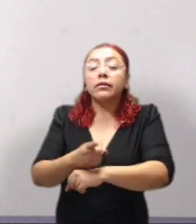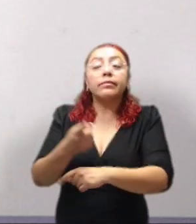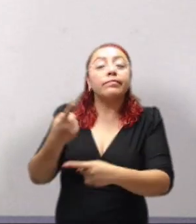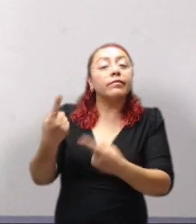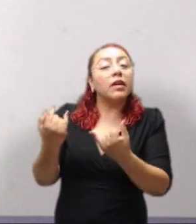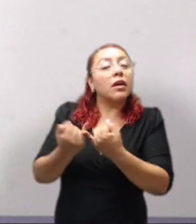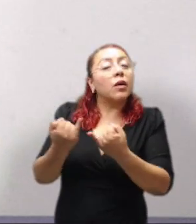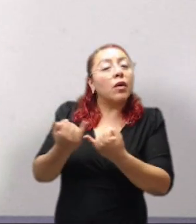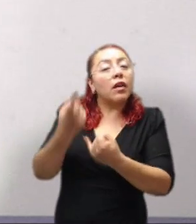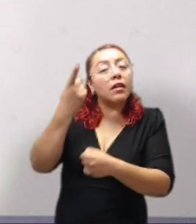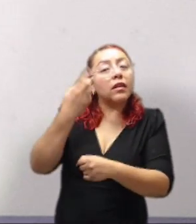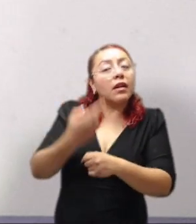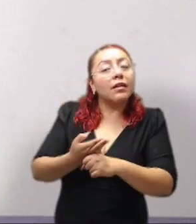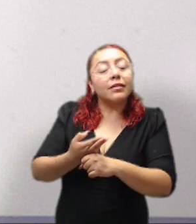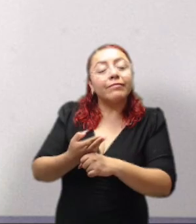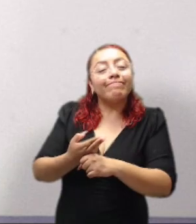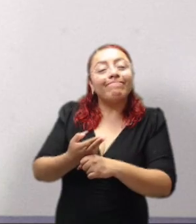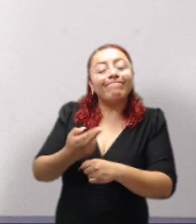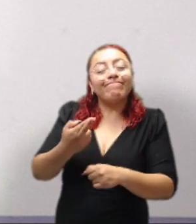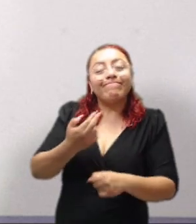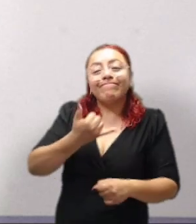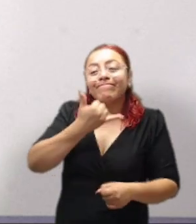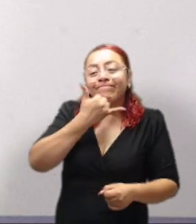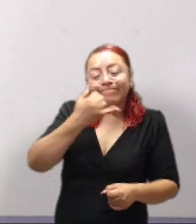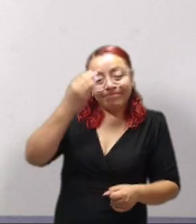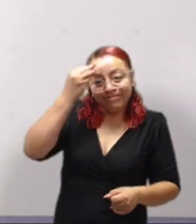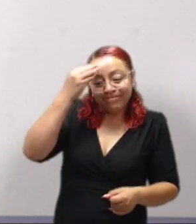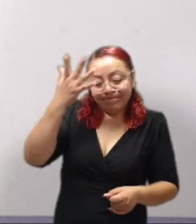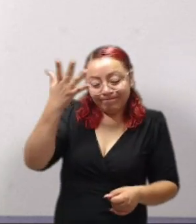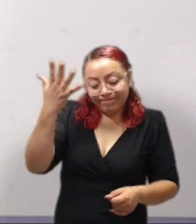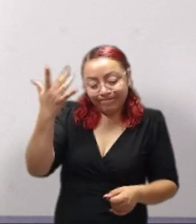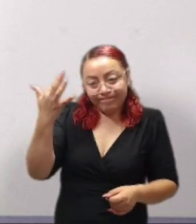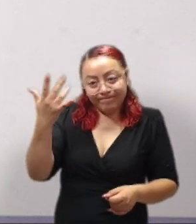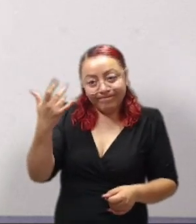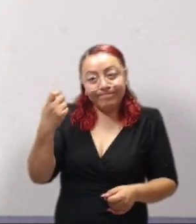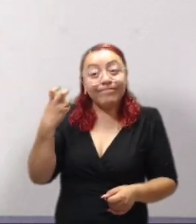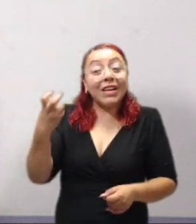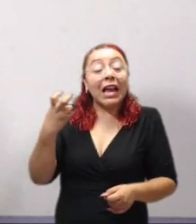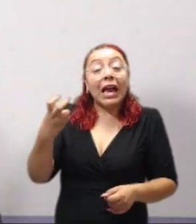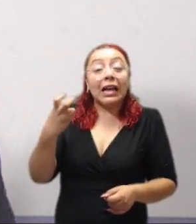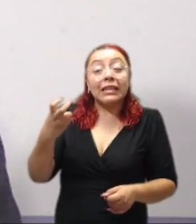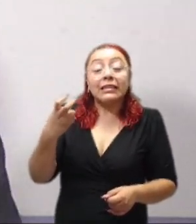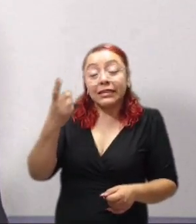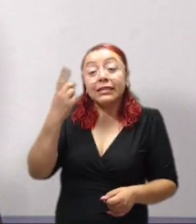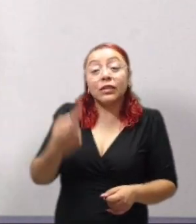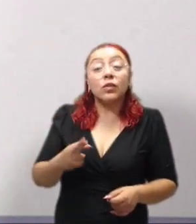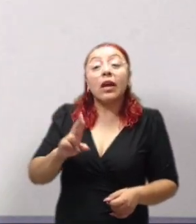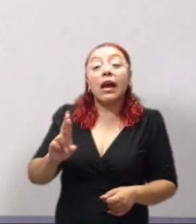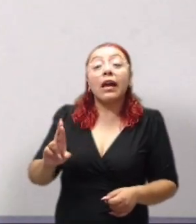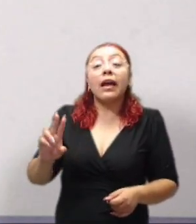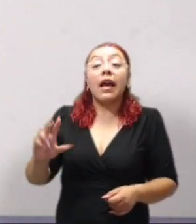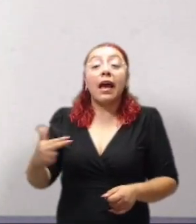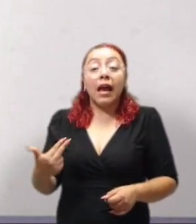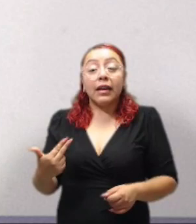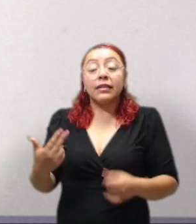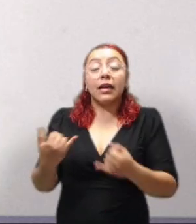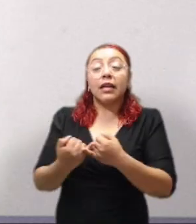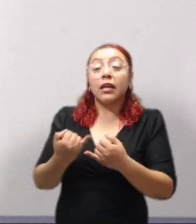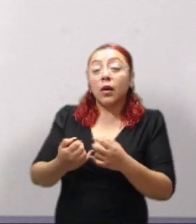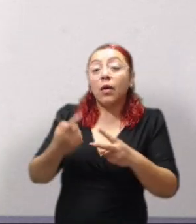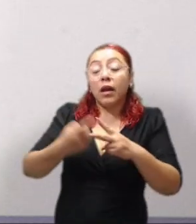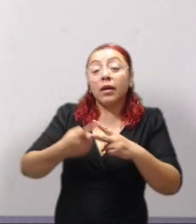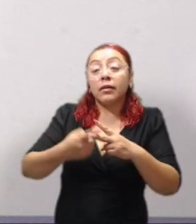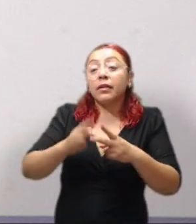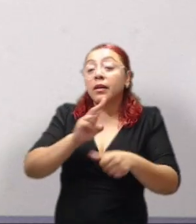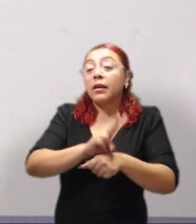Ah Se me olvidó de recursos humanos y y la contraloría tendrían que